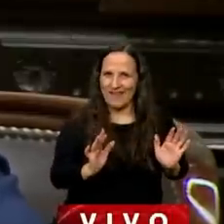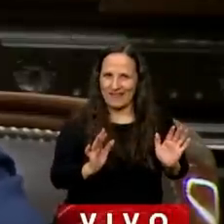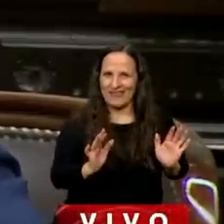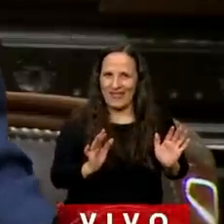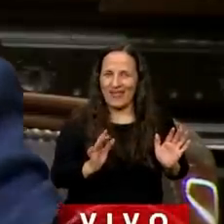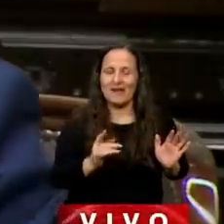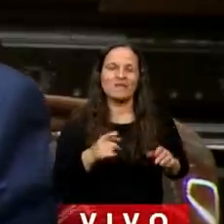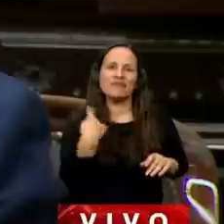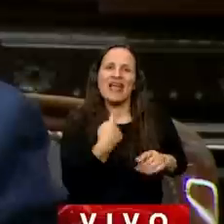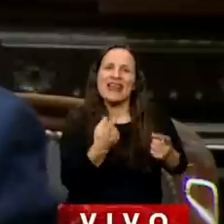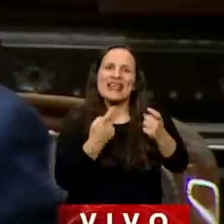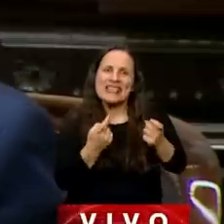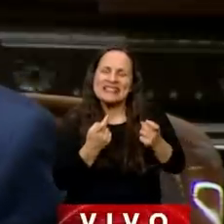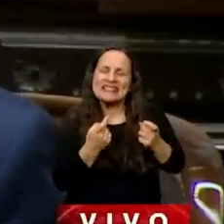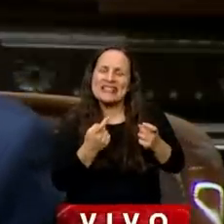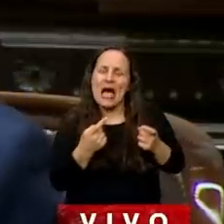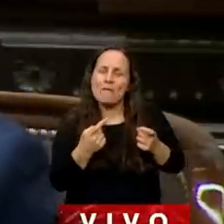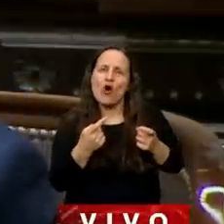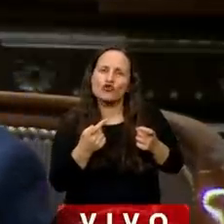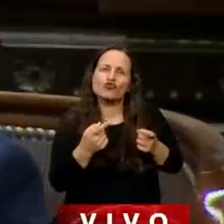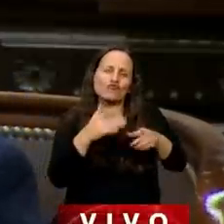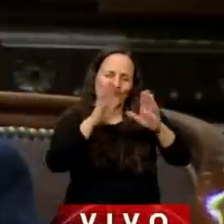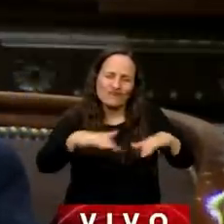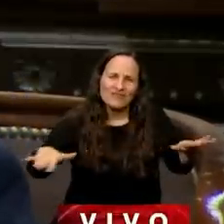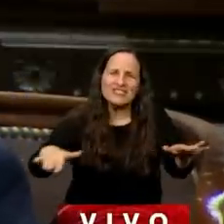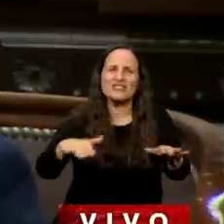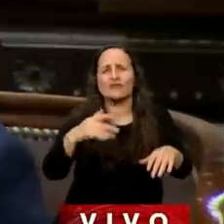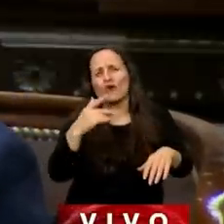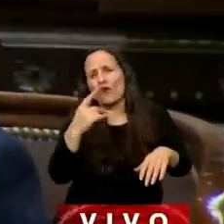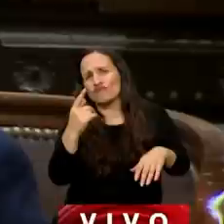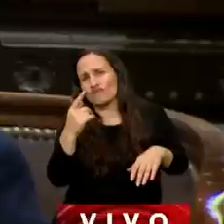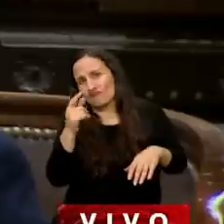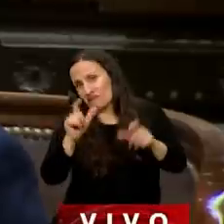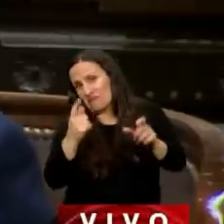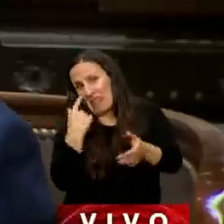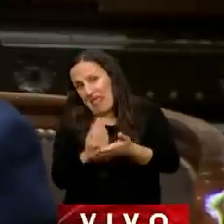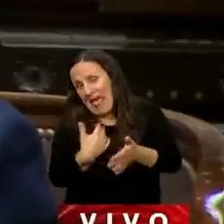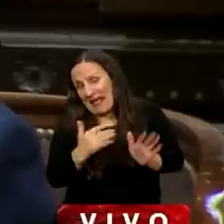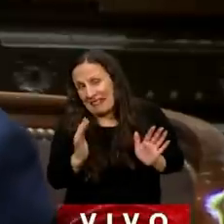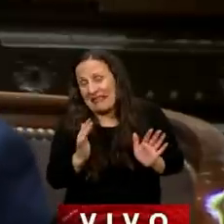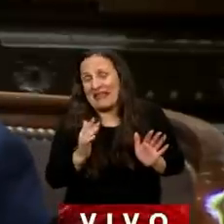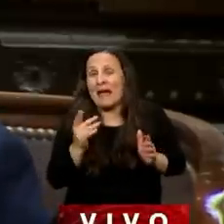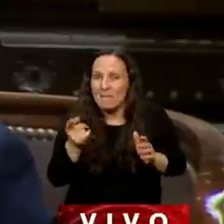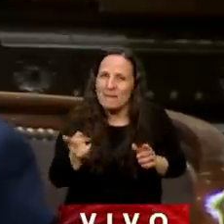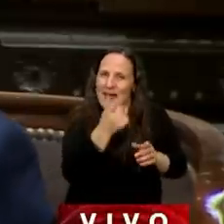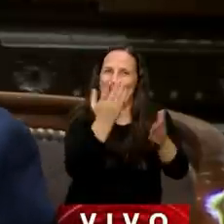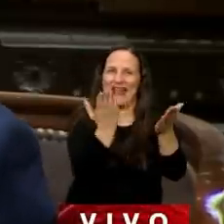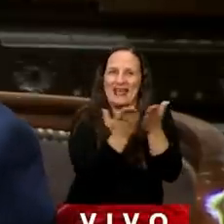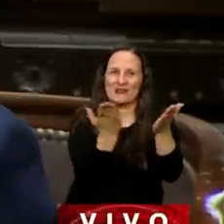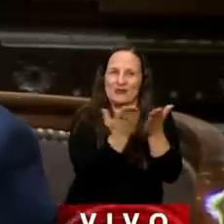y necesitamos convencer muchos chicos y chicas de la Argentina para que